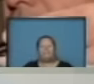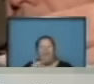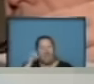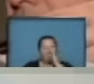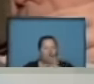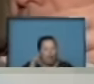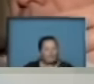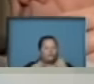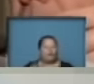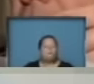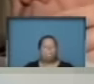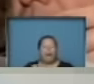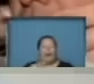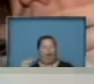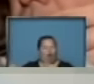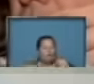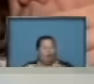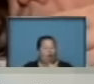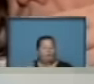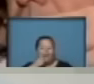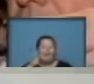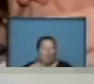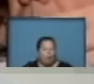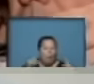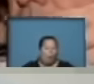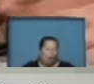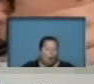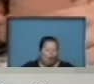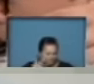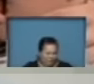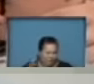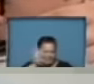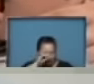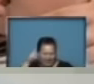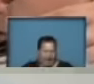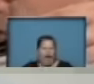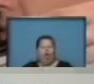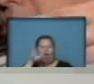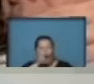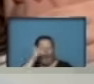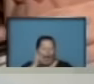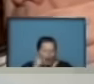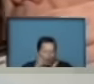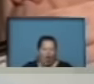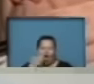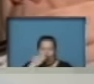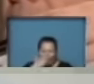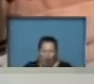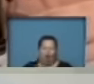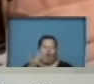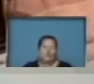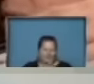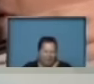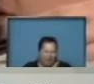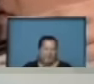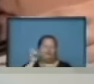pasan información para que repiquen y repitan cada vez que tengan oportunidad, lo ha mostrado en Chaco, lo ha mostrado en La Rioja, lo ha mostrado en Córdoba, lo ha mostrado en Santa